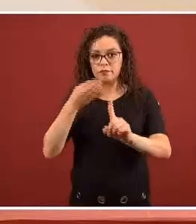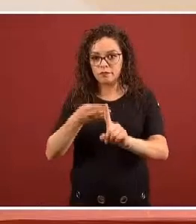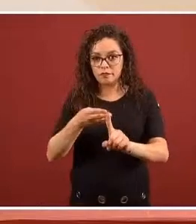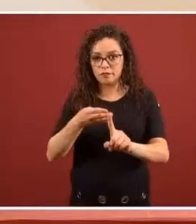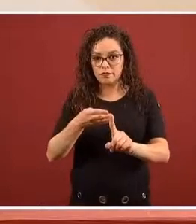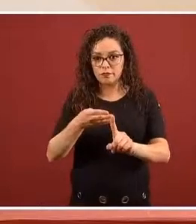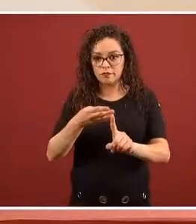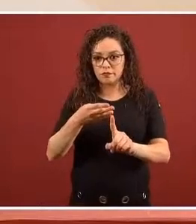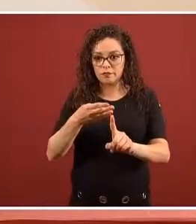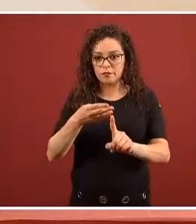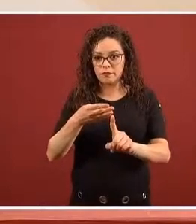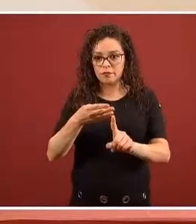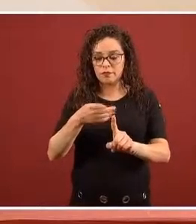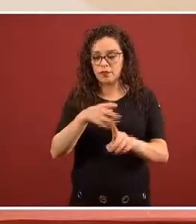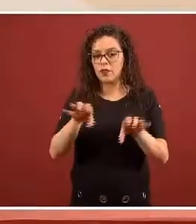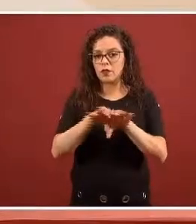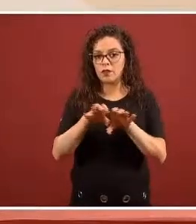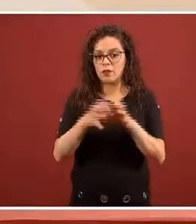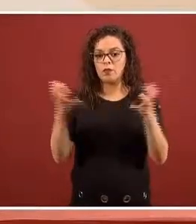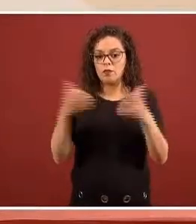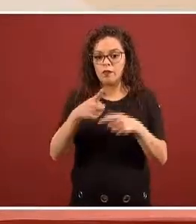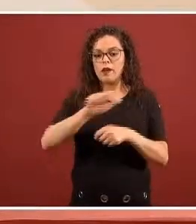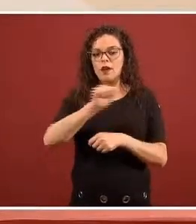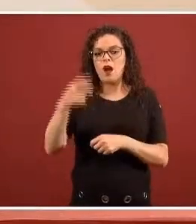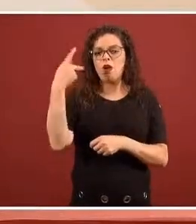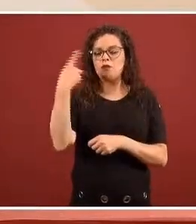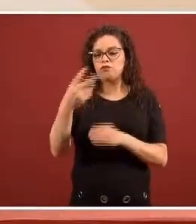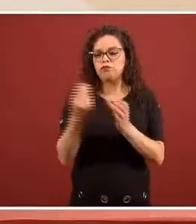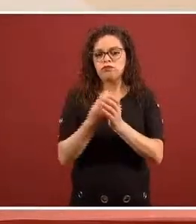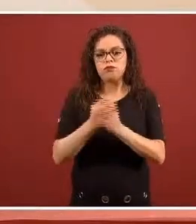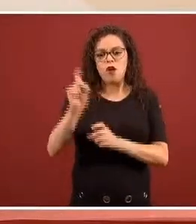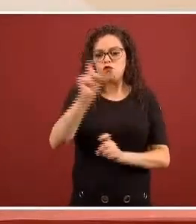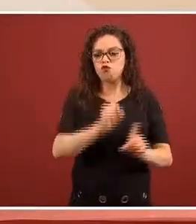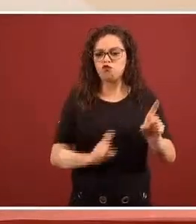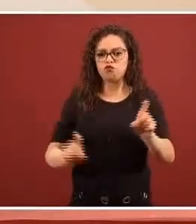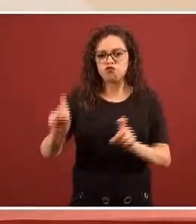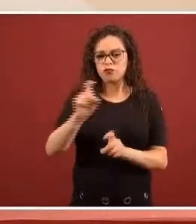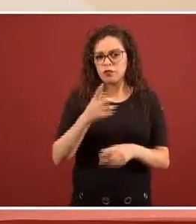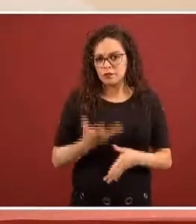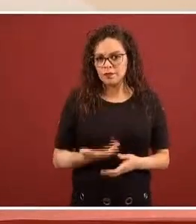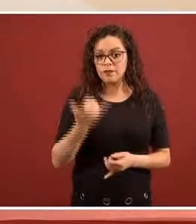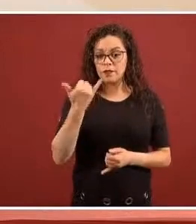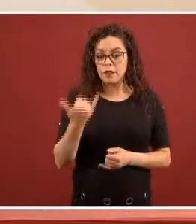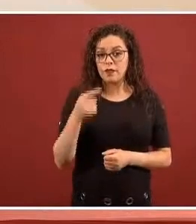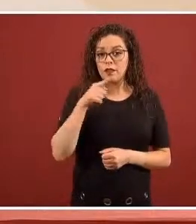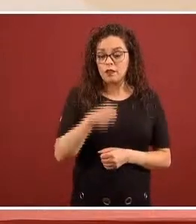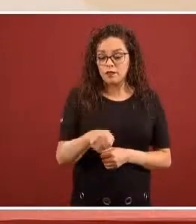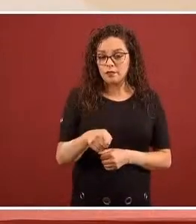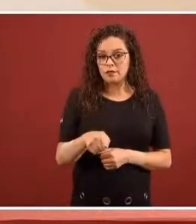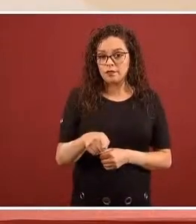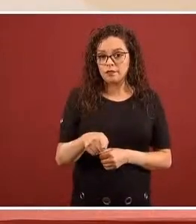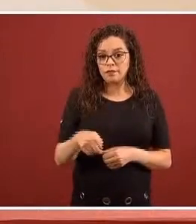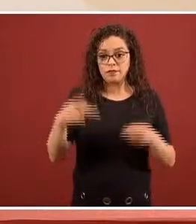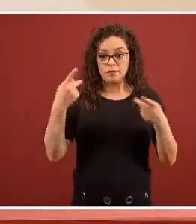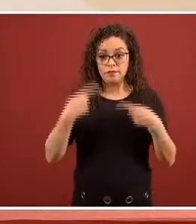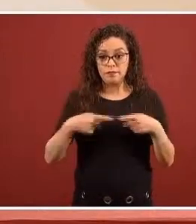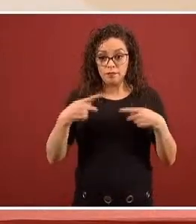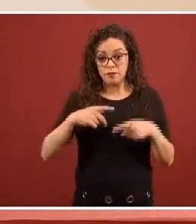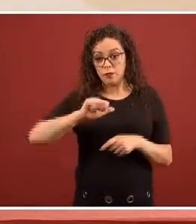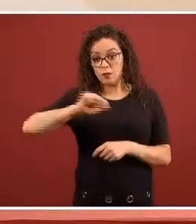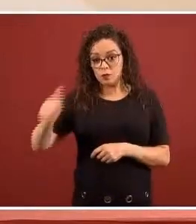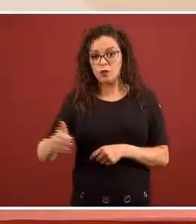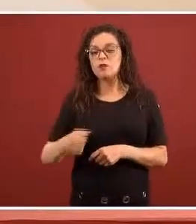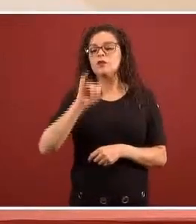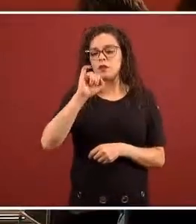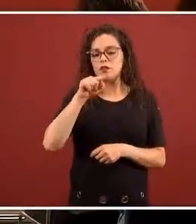generan aerosoles. Pero el resto del personal clínico también tiene que tener los equipos de protección personal que le corresponden